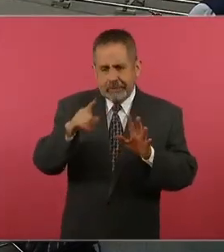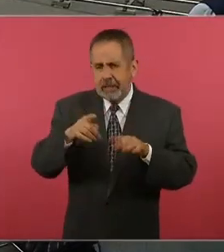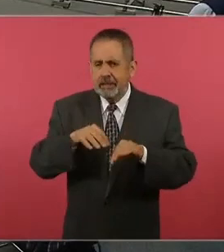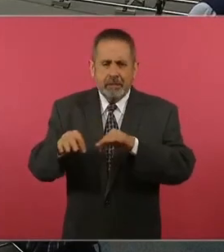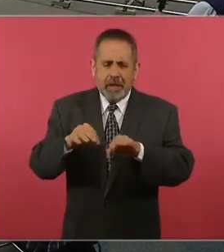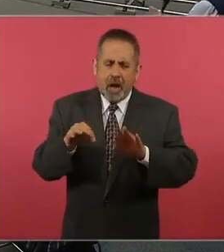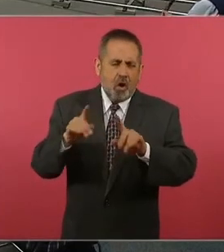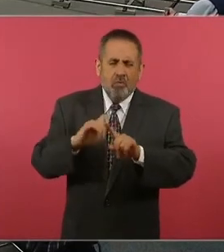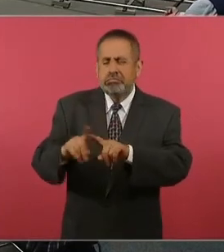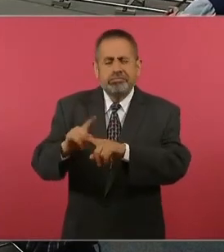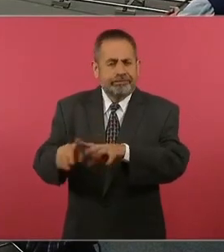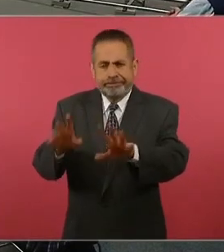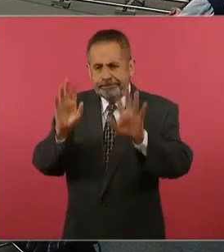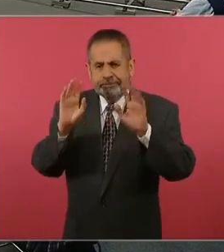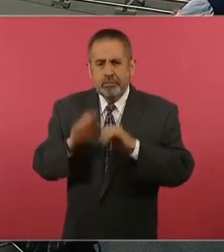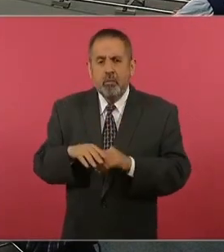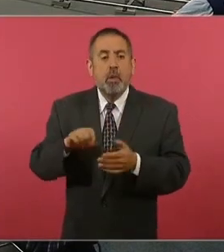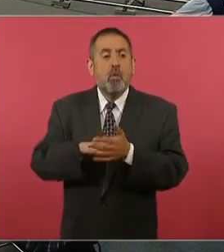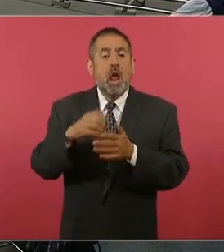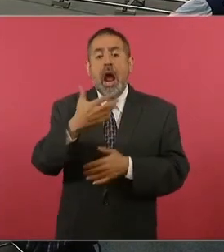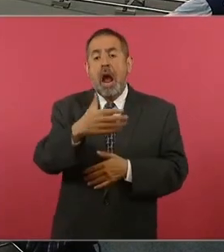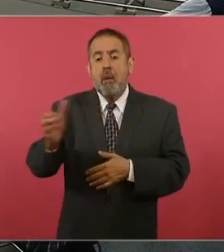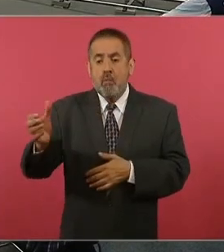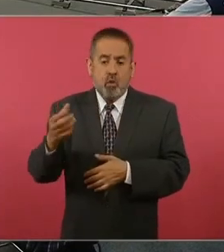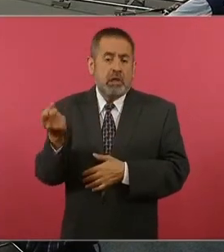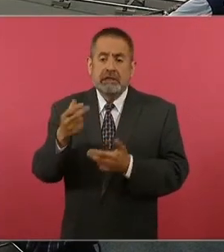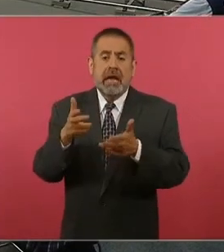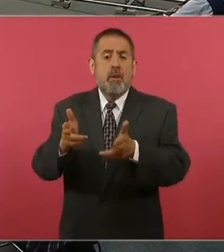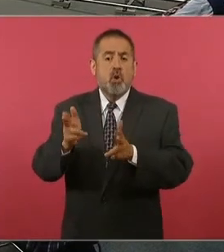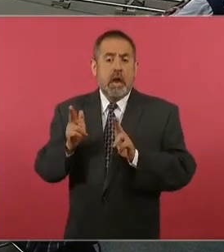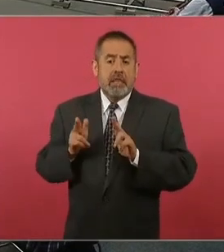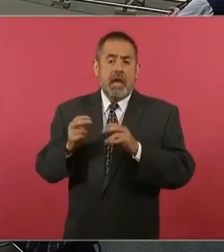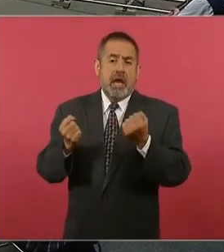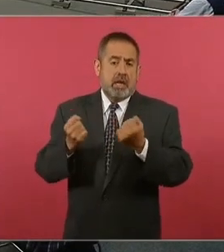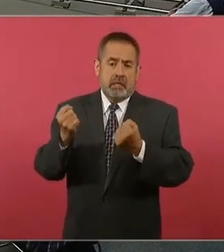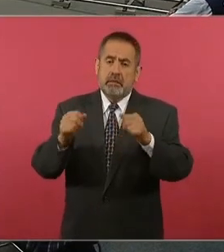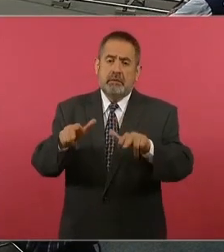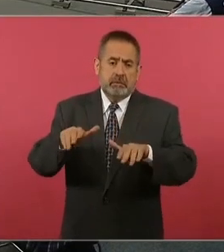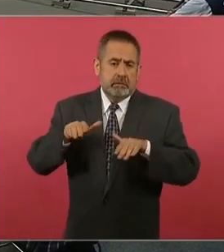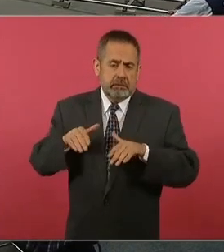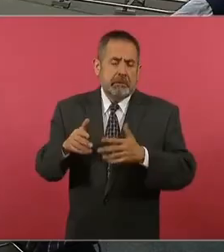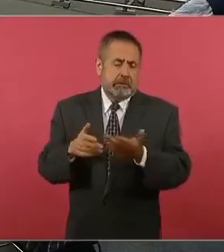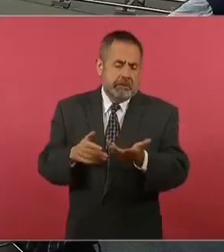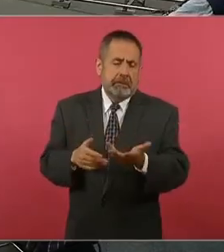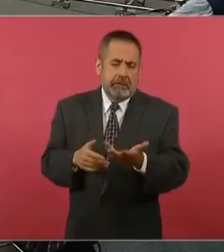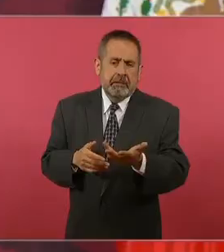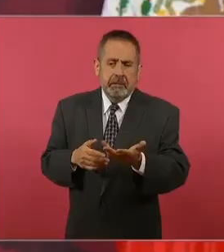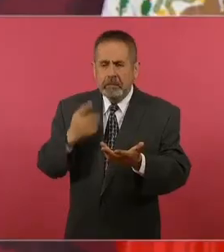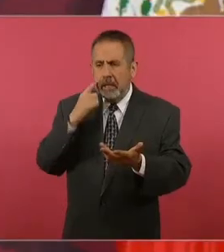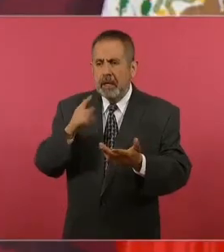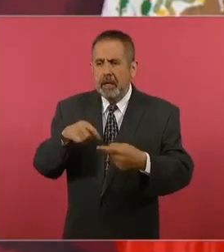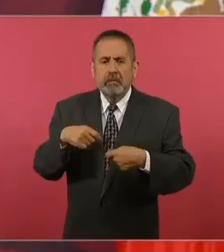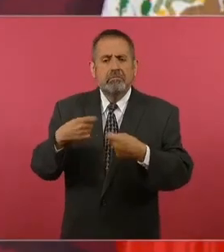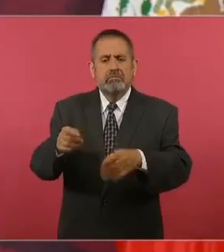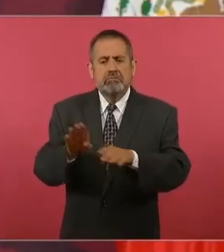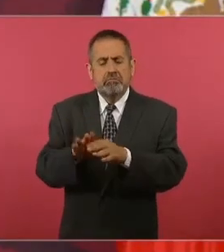ellos al trabajo. En el caso del campo se usan muchas camionetas para